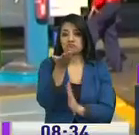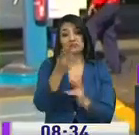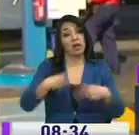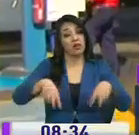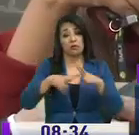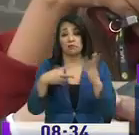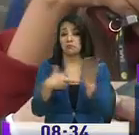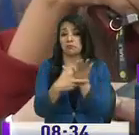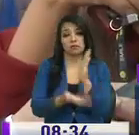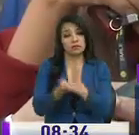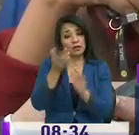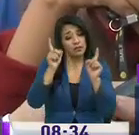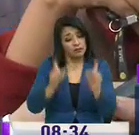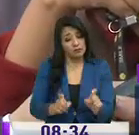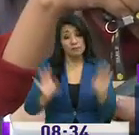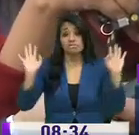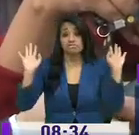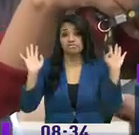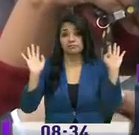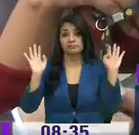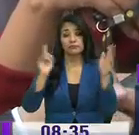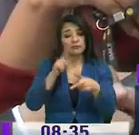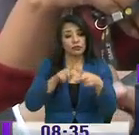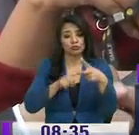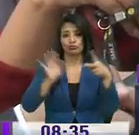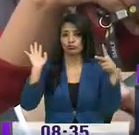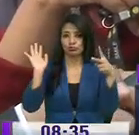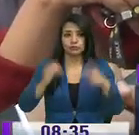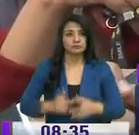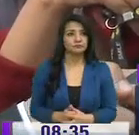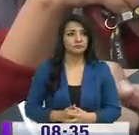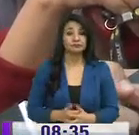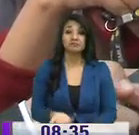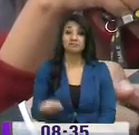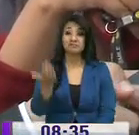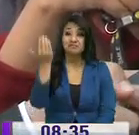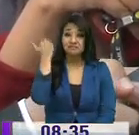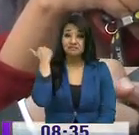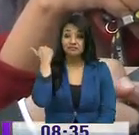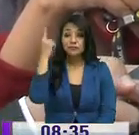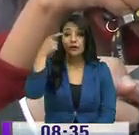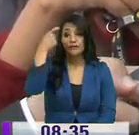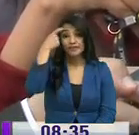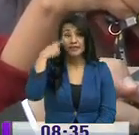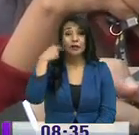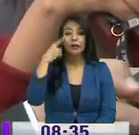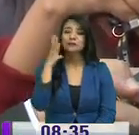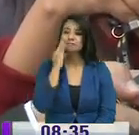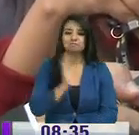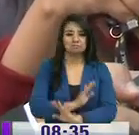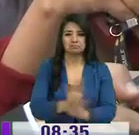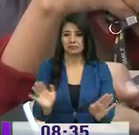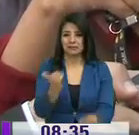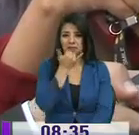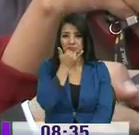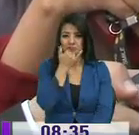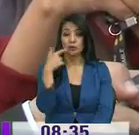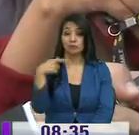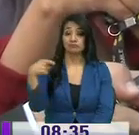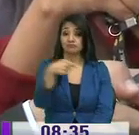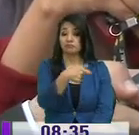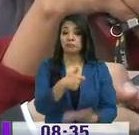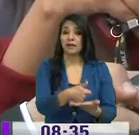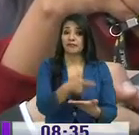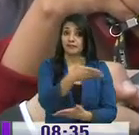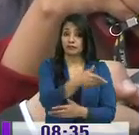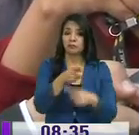del pasaje. Porque definitivamente tenemos una pésima experiencia con el gobierno anterior, que por concepto de la compensación de la